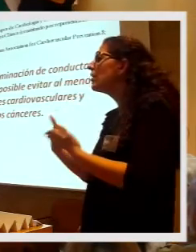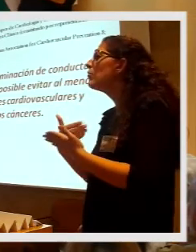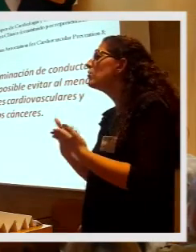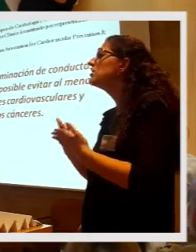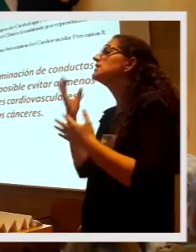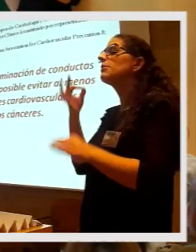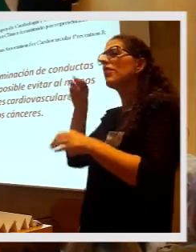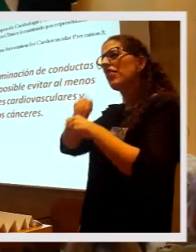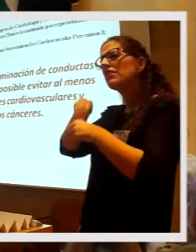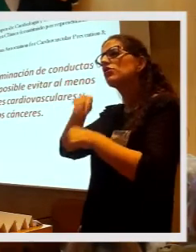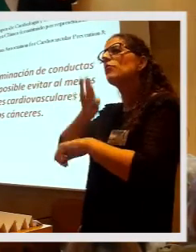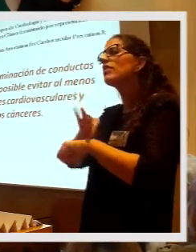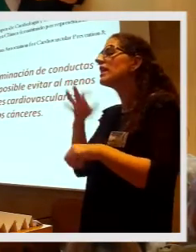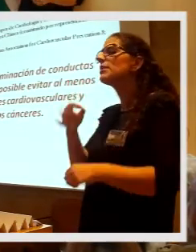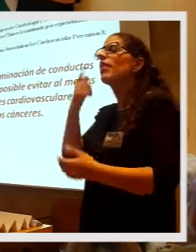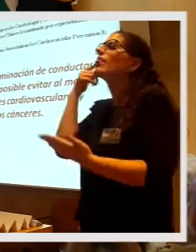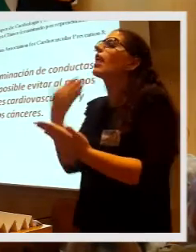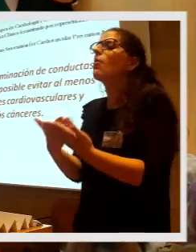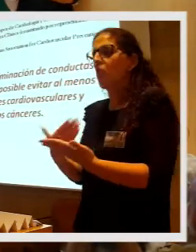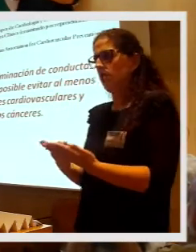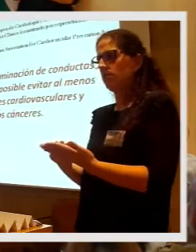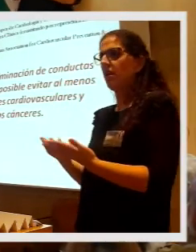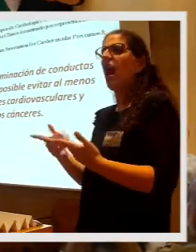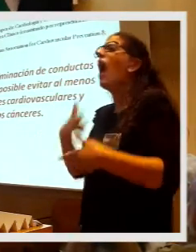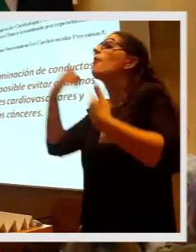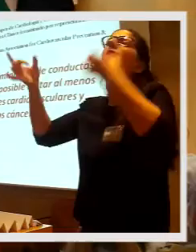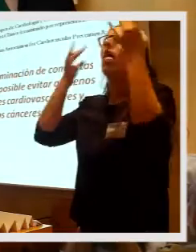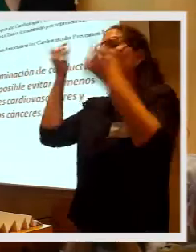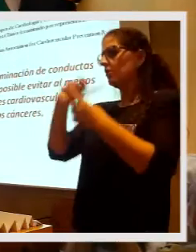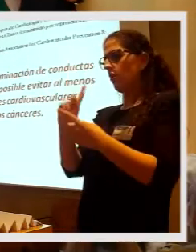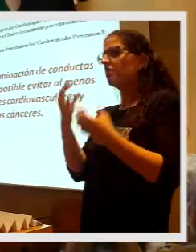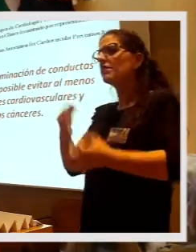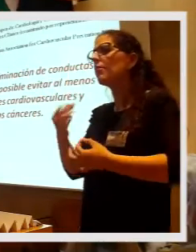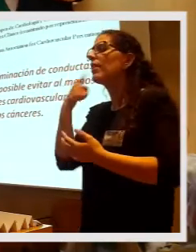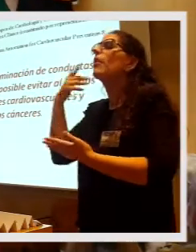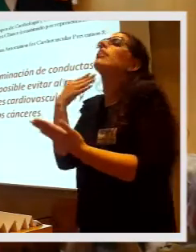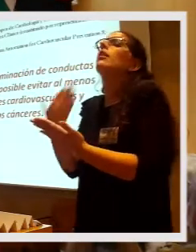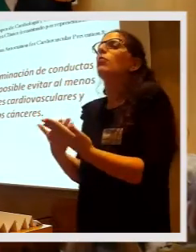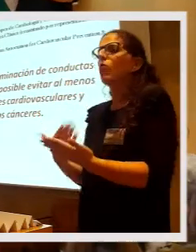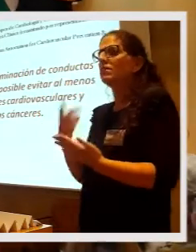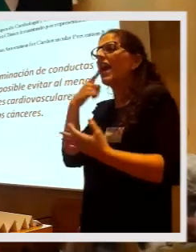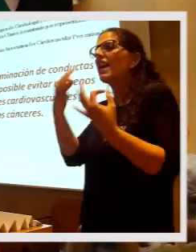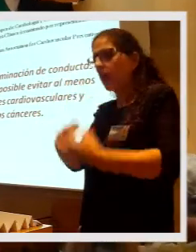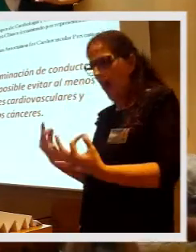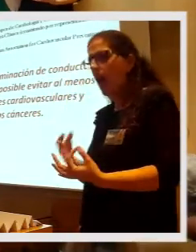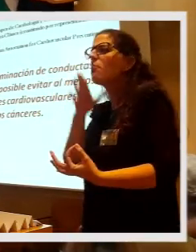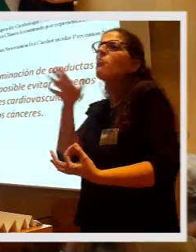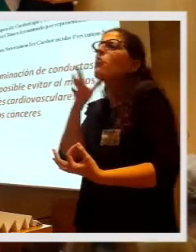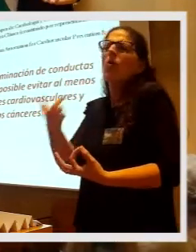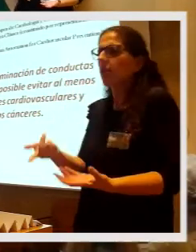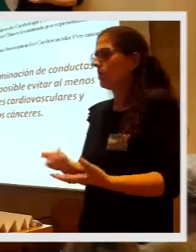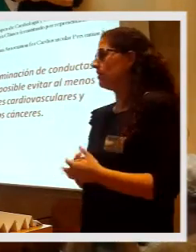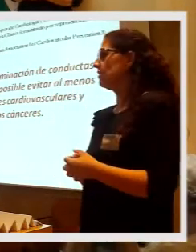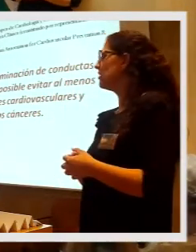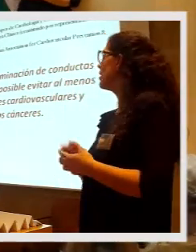siempre intentamos que lo que hacemos tenga una demostración plausible y una demostración real, ¿no?, de que eso es cierto. Bueno, pues la